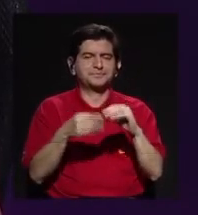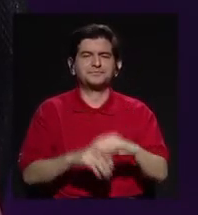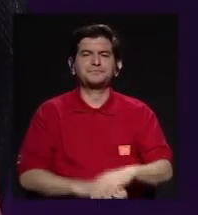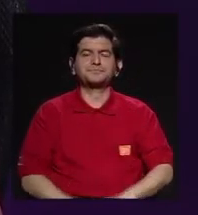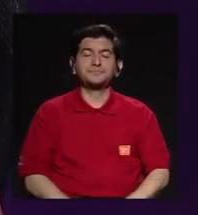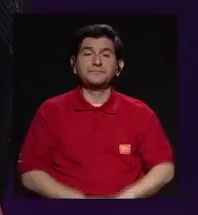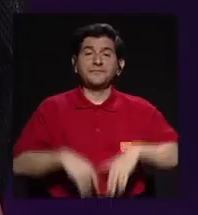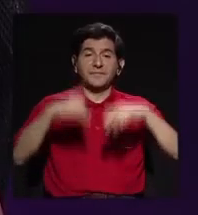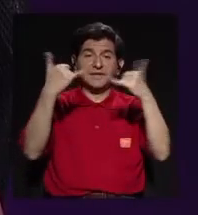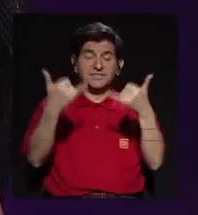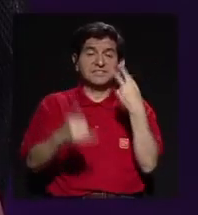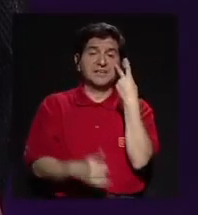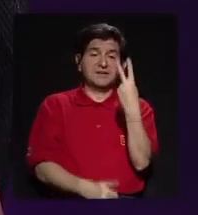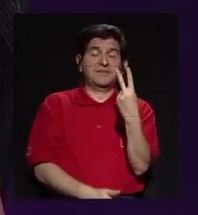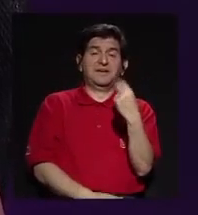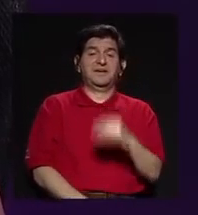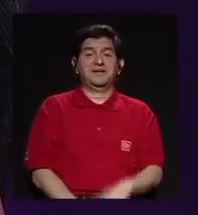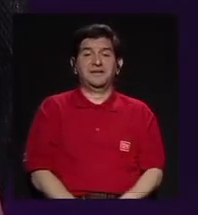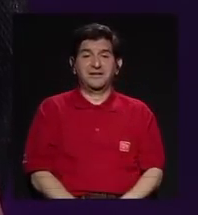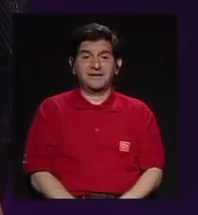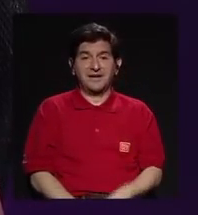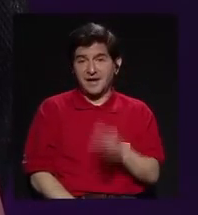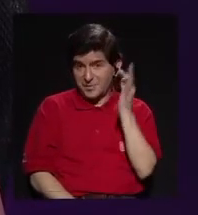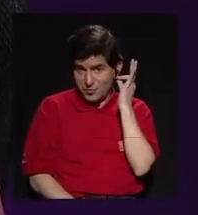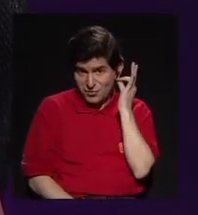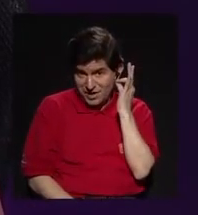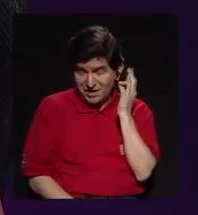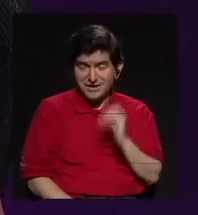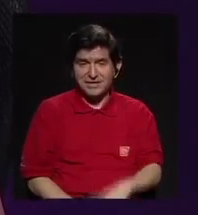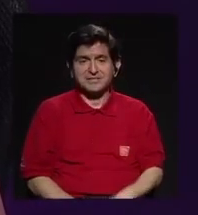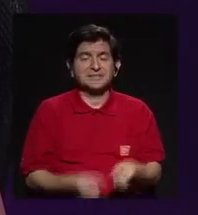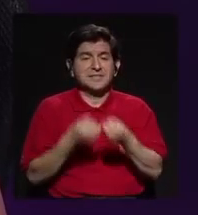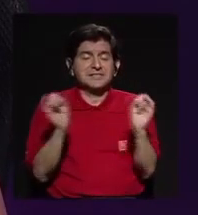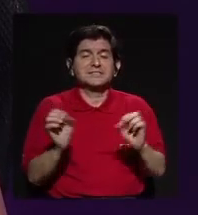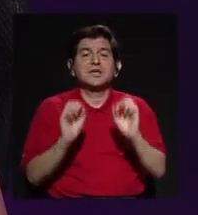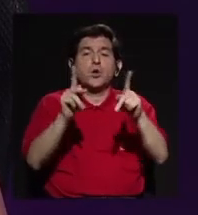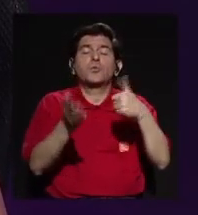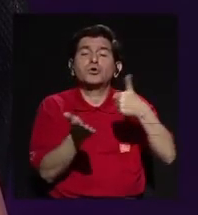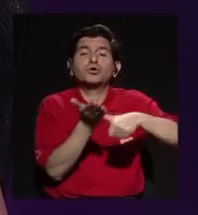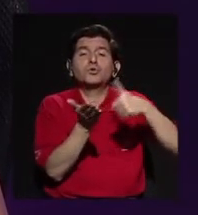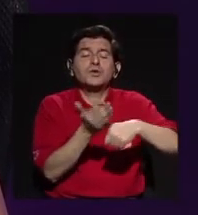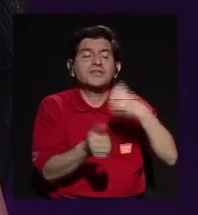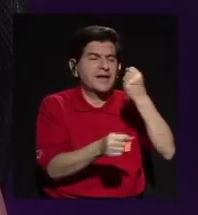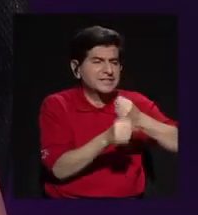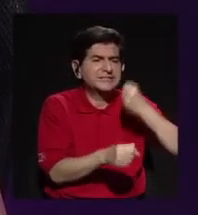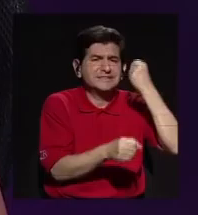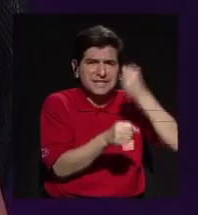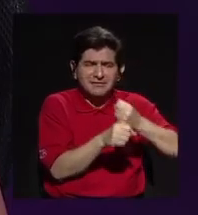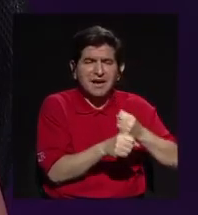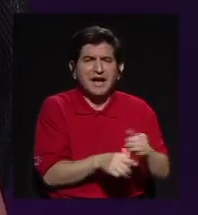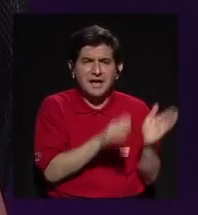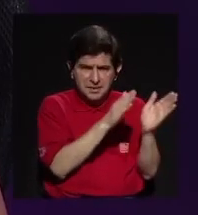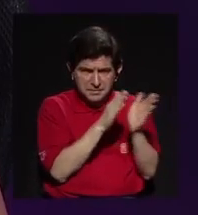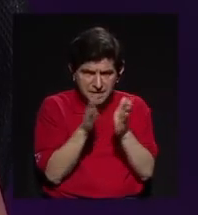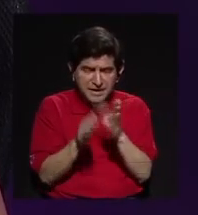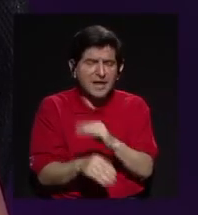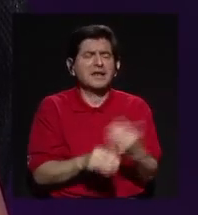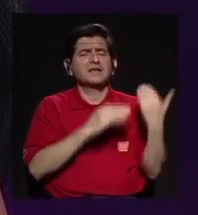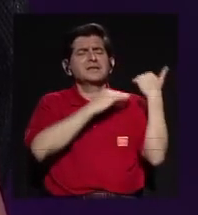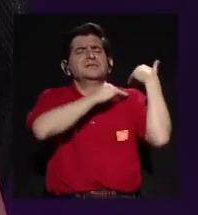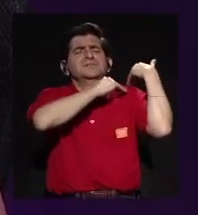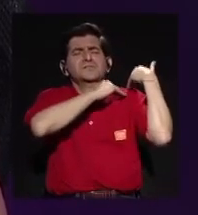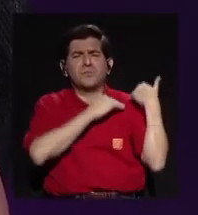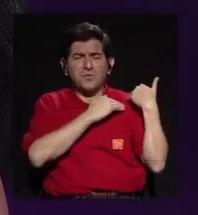así, ya las viera, se refiere a las mujeres, sin poder votar, trabajar, planificar y aguantarse a